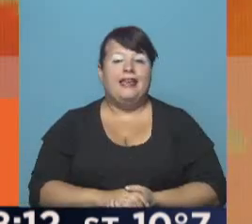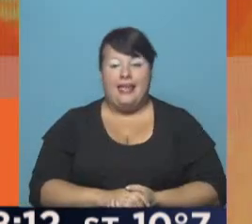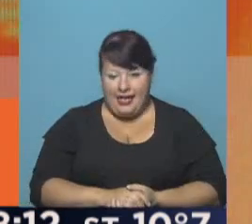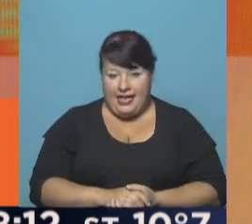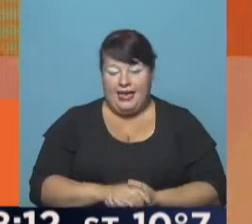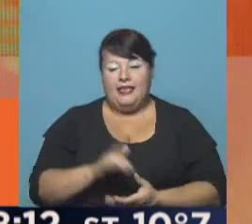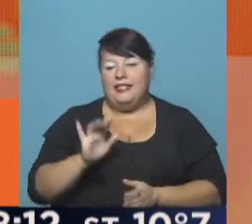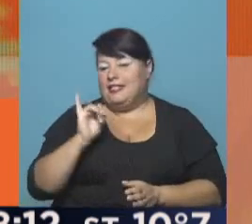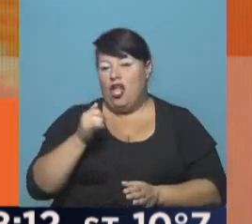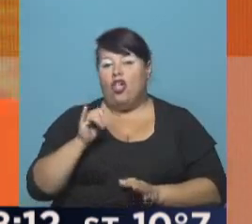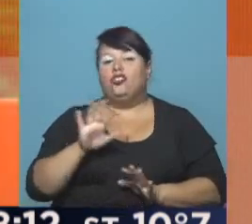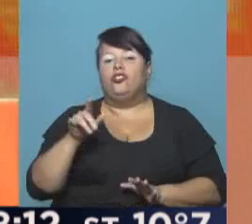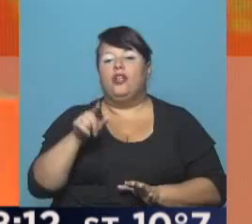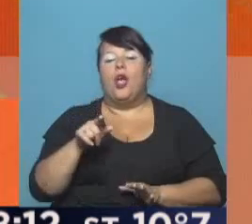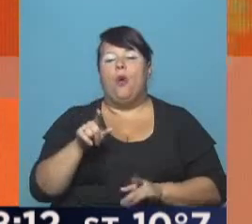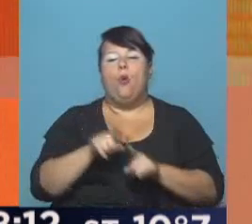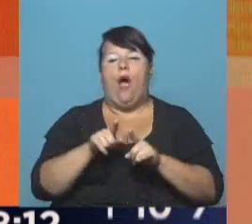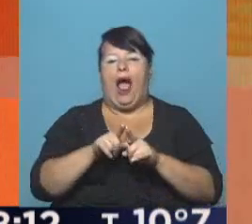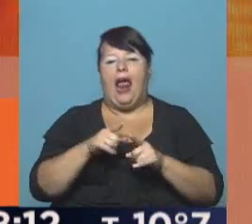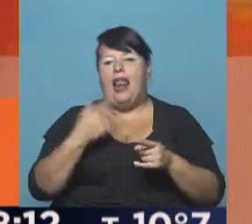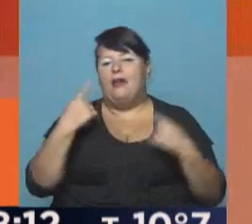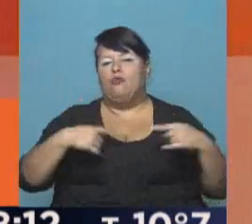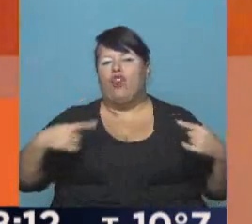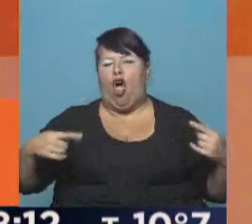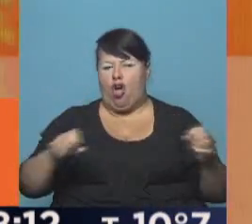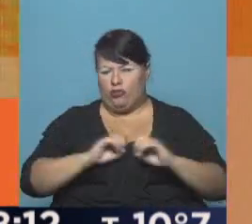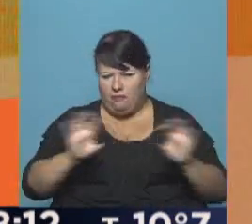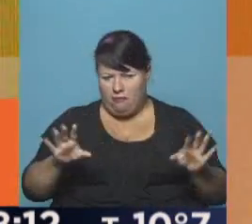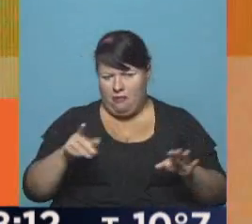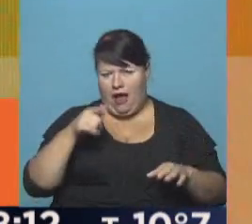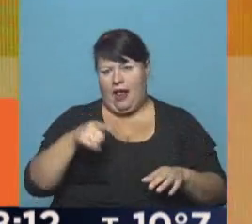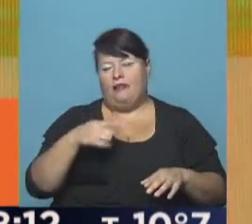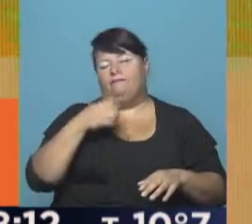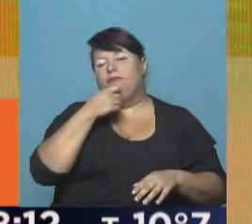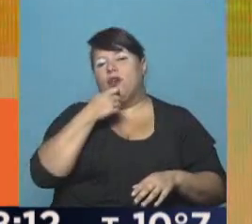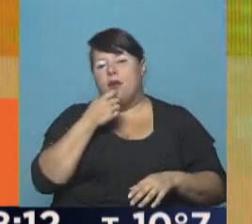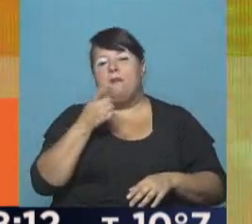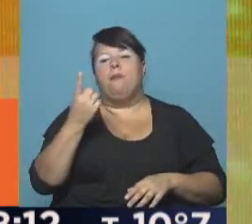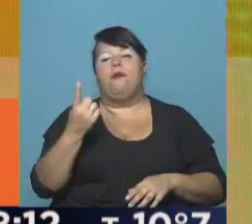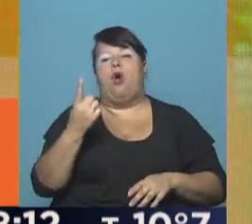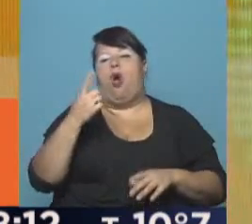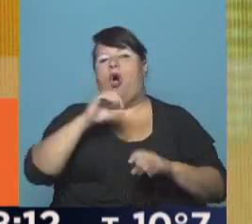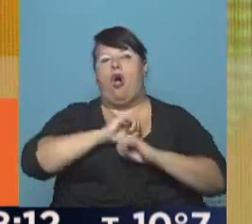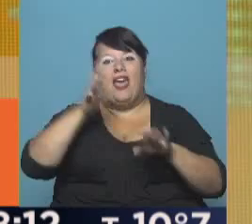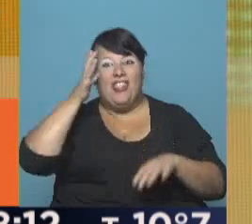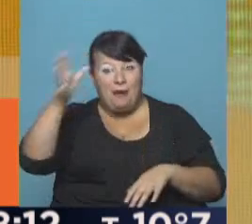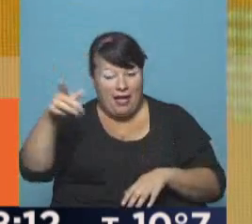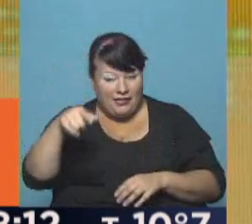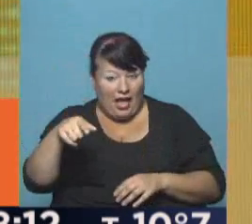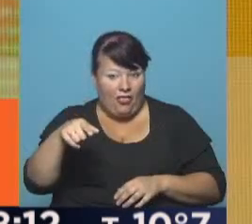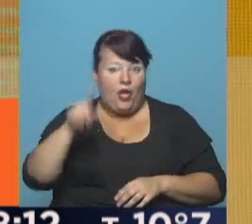sin duda es la multiplicidad de factores lo que determina que un evento extremo